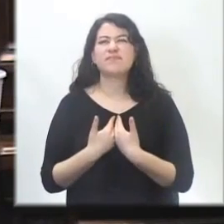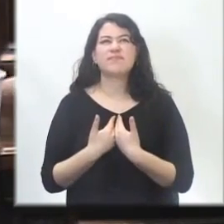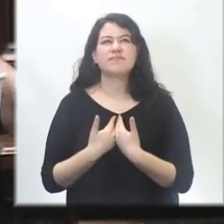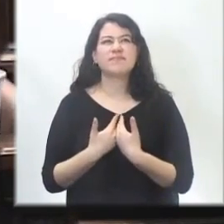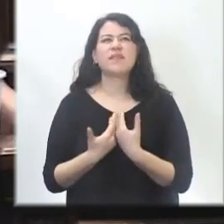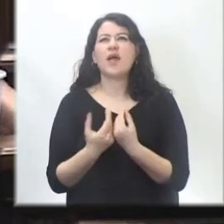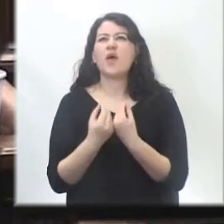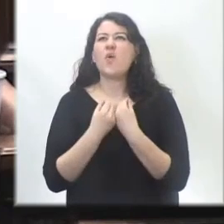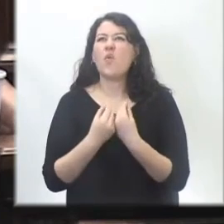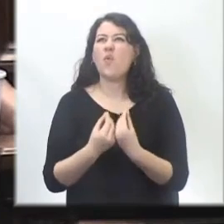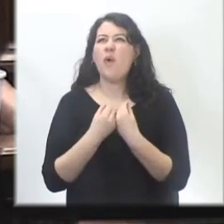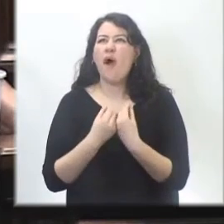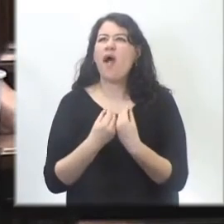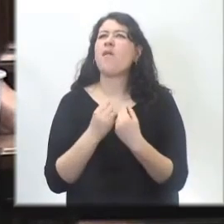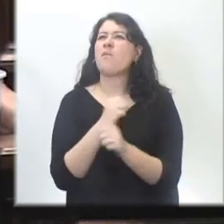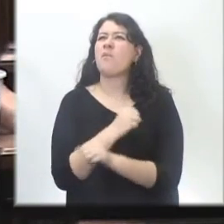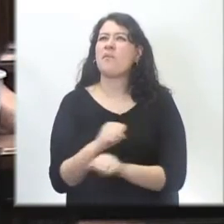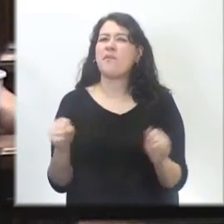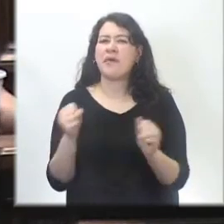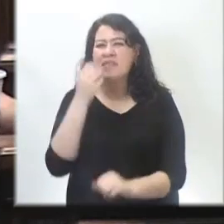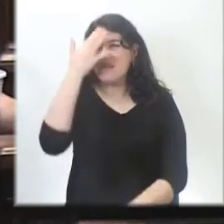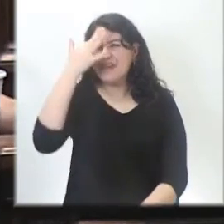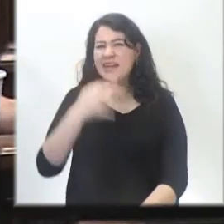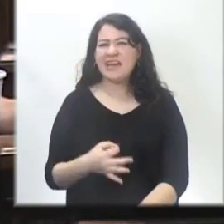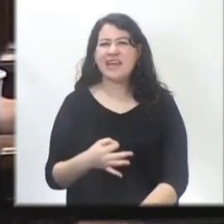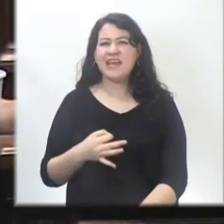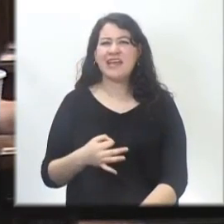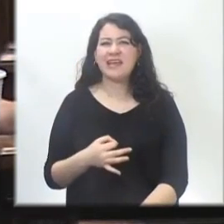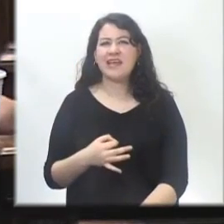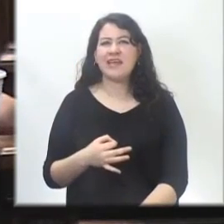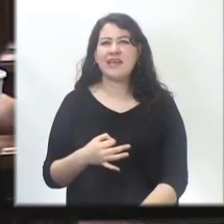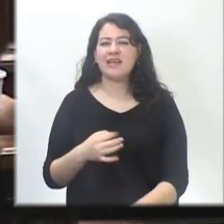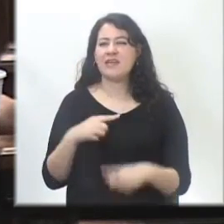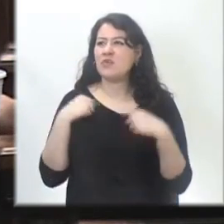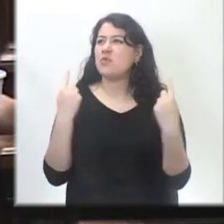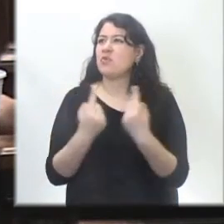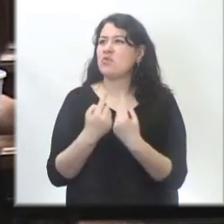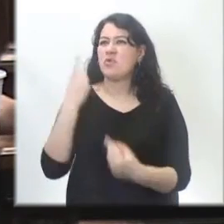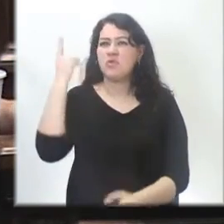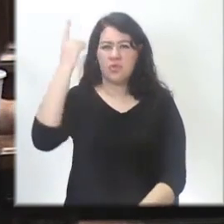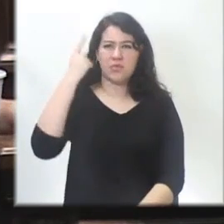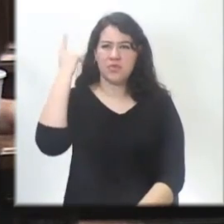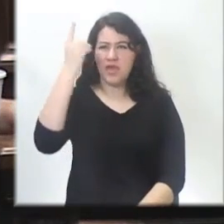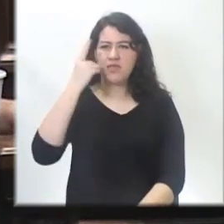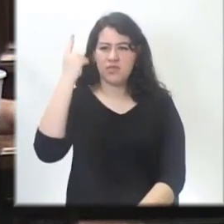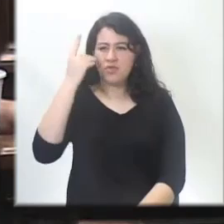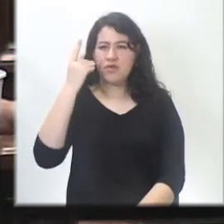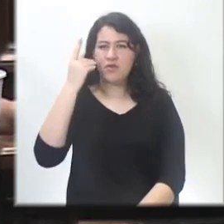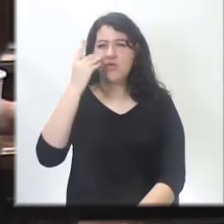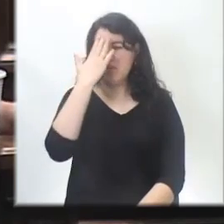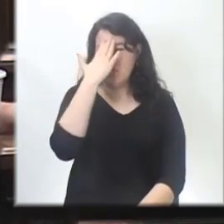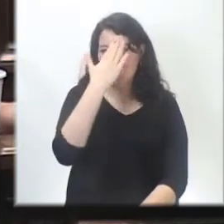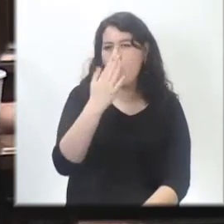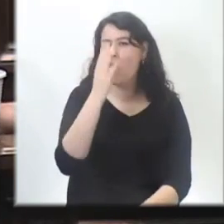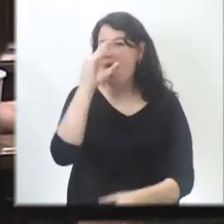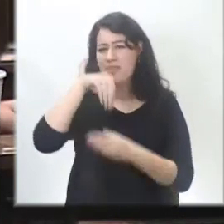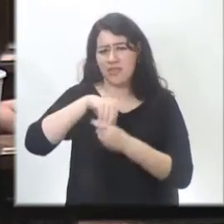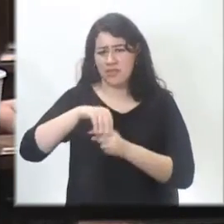¿cuál es la credibilidad que podemos llegar a tener los legisladores de la oposición, del